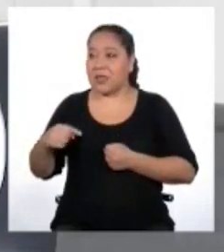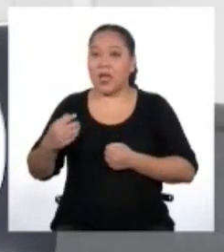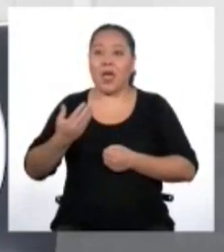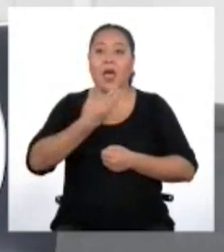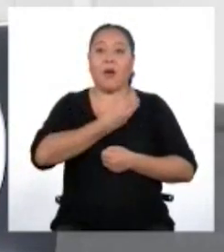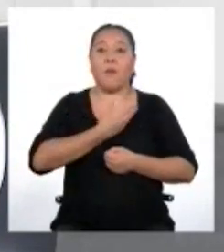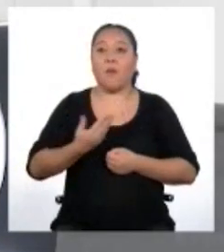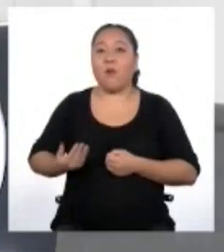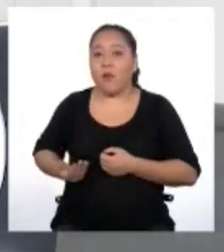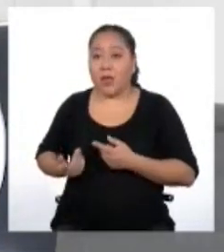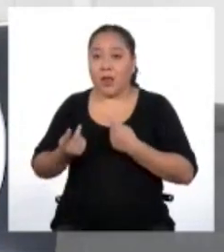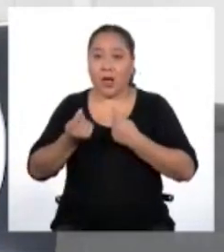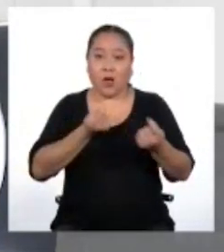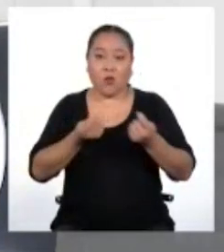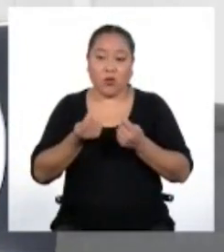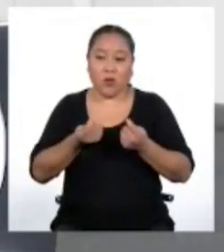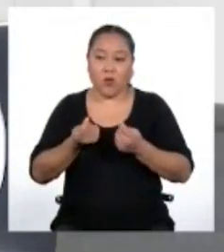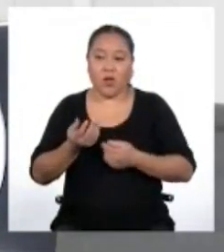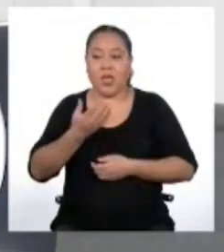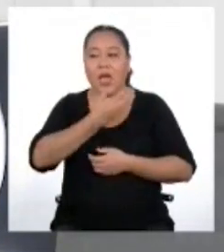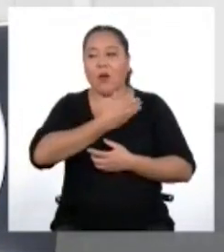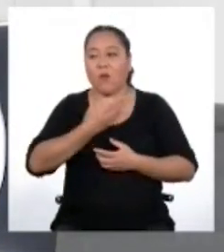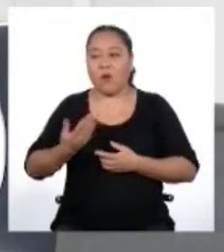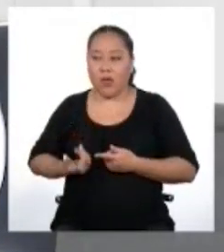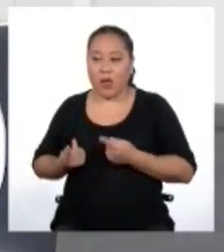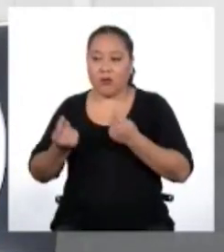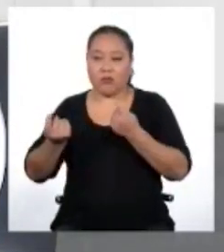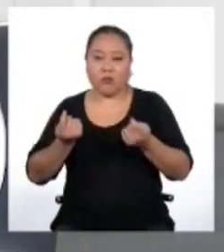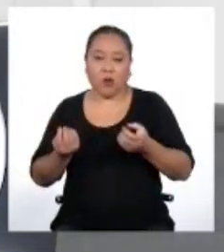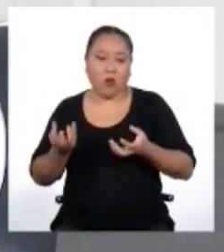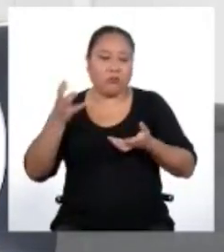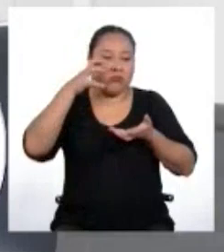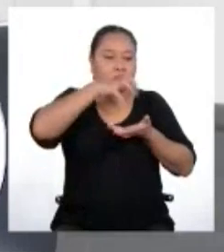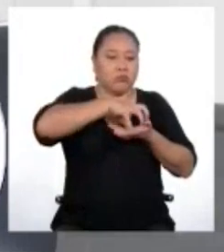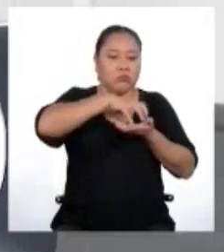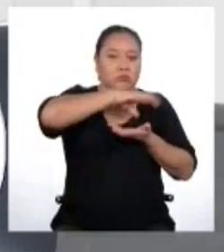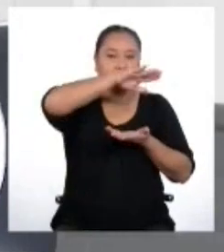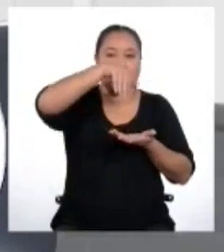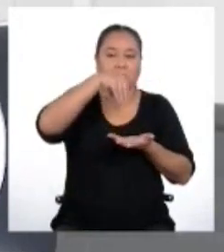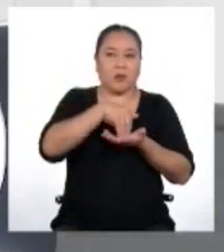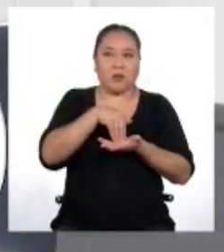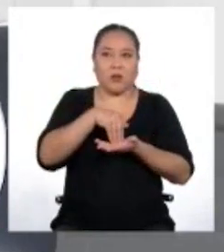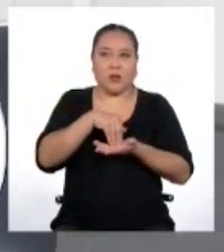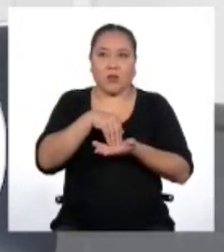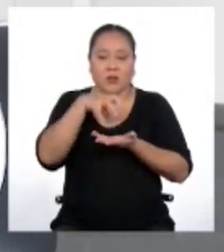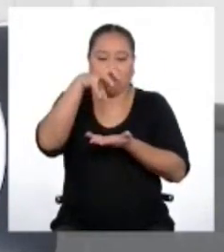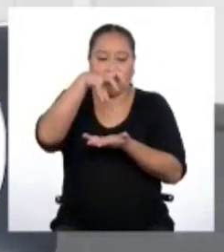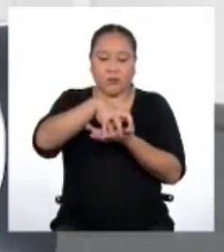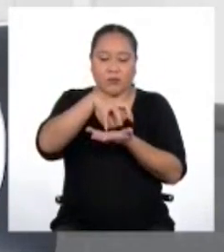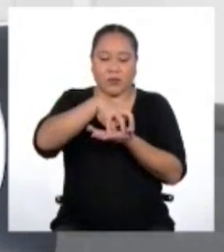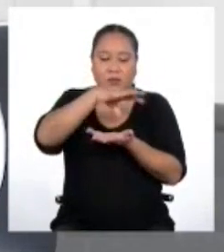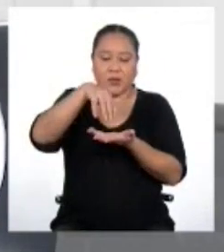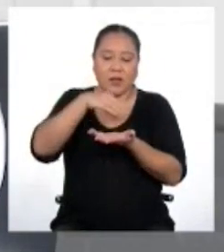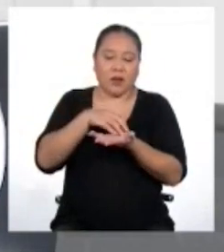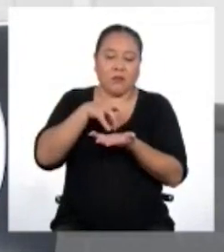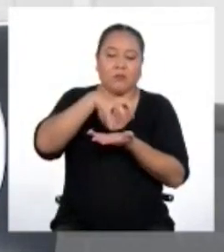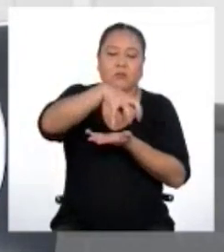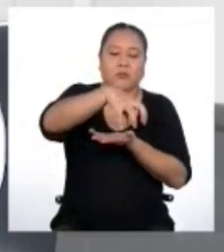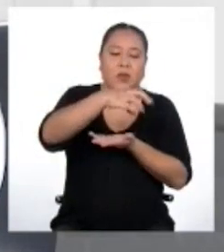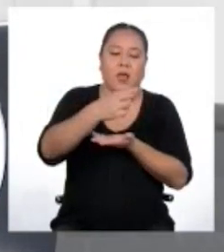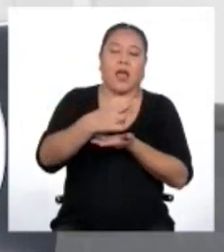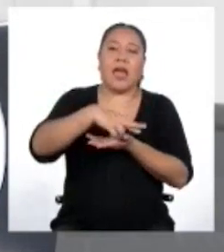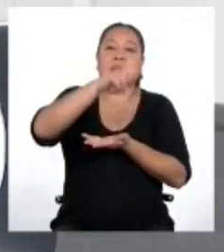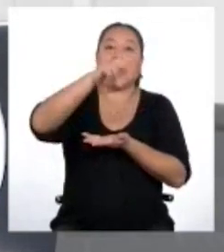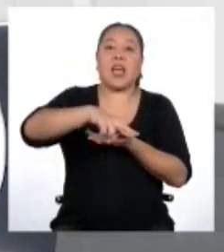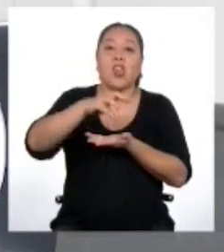Ejecutivo y el Poder Ejecutivo pertenece al Gobierno Central. Entonces, los gobiernos regionales trabajan de la mano con el Gobierno Central.